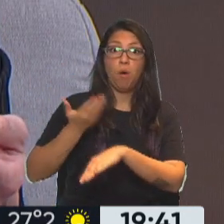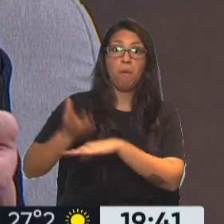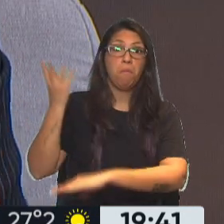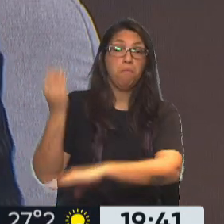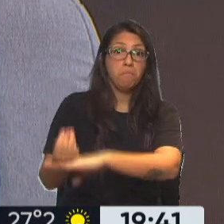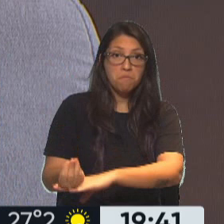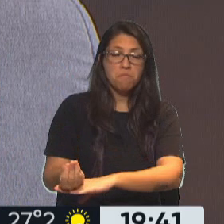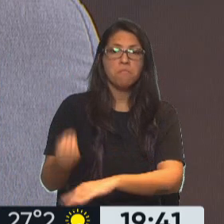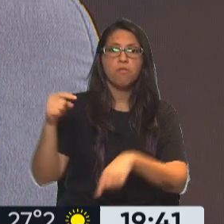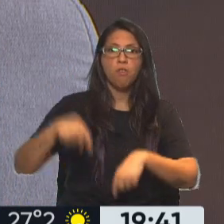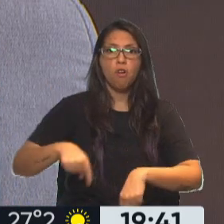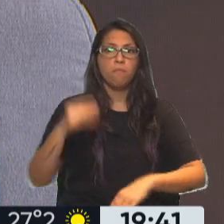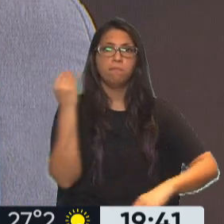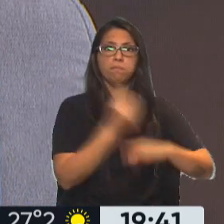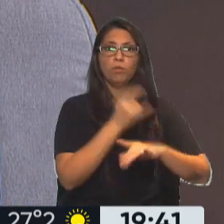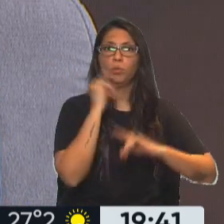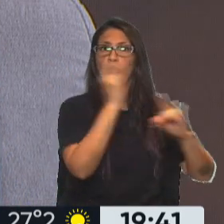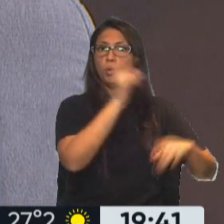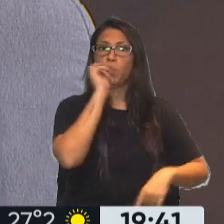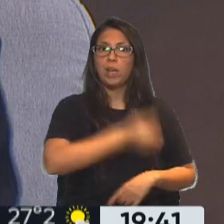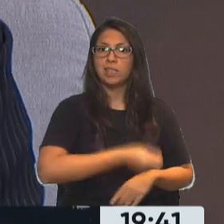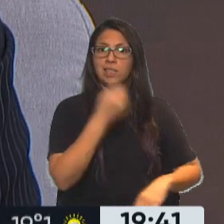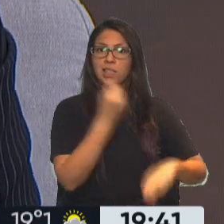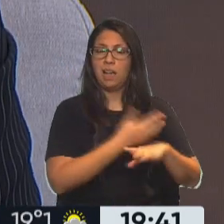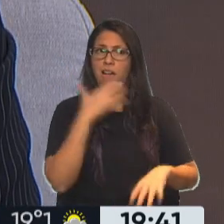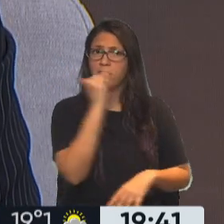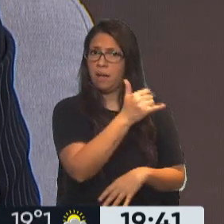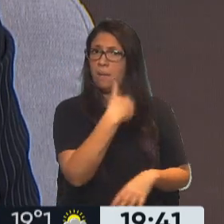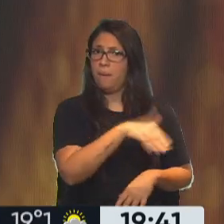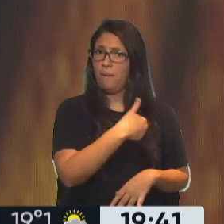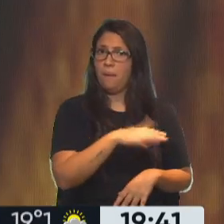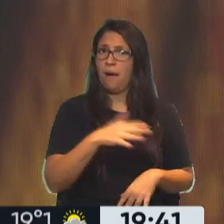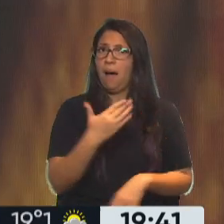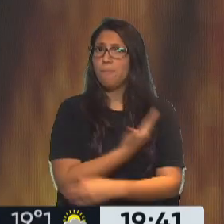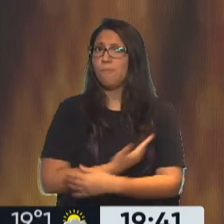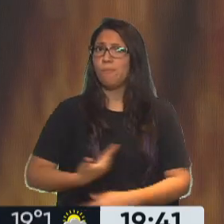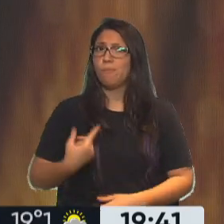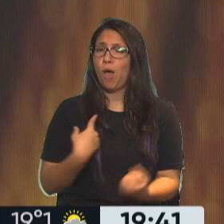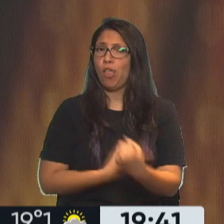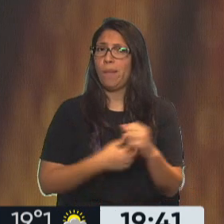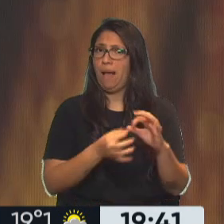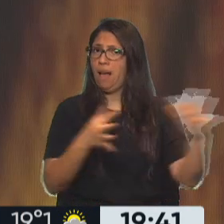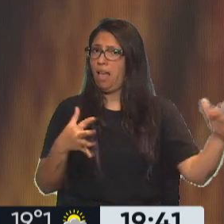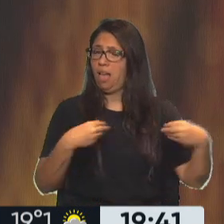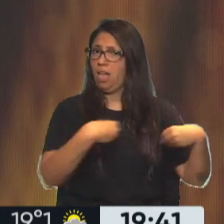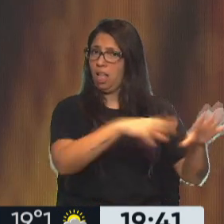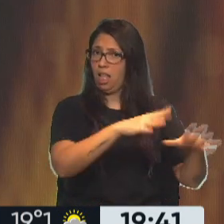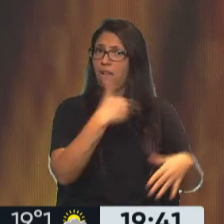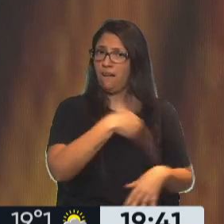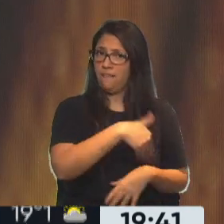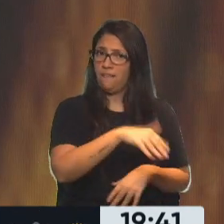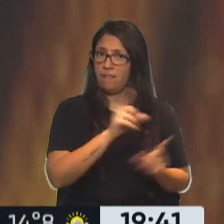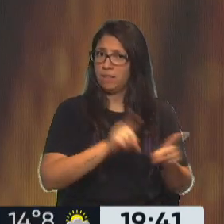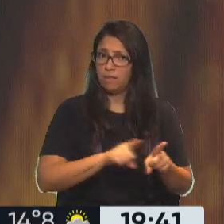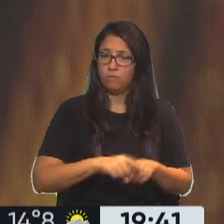mano, hoy en día lo están ocupando los jueces, que hay que advertirles que también les va a soltar la mano el Poder Real. Brasil, lo que pasó en la